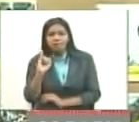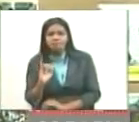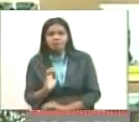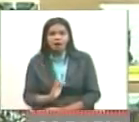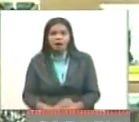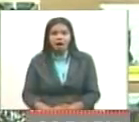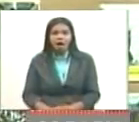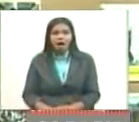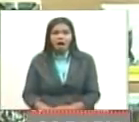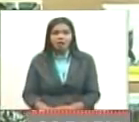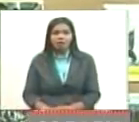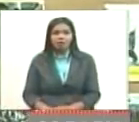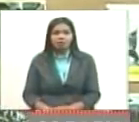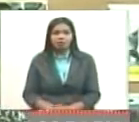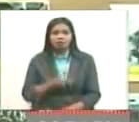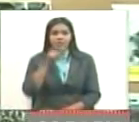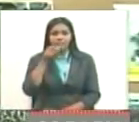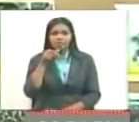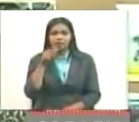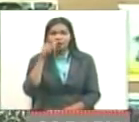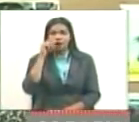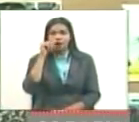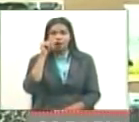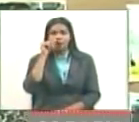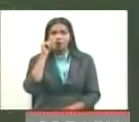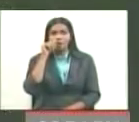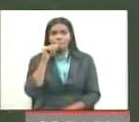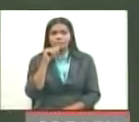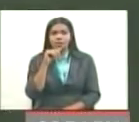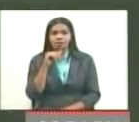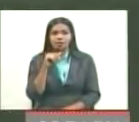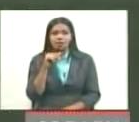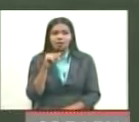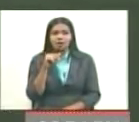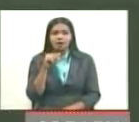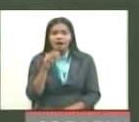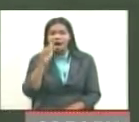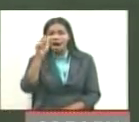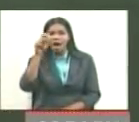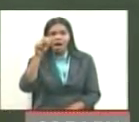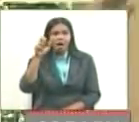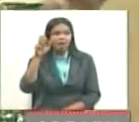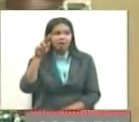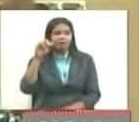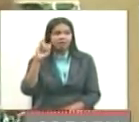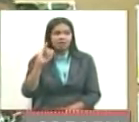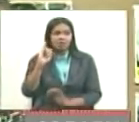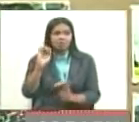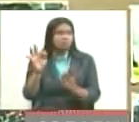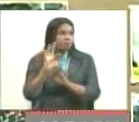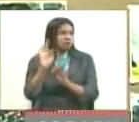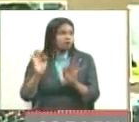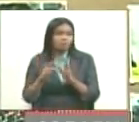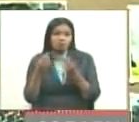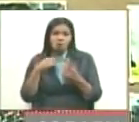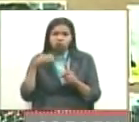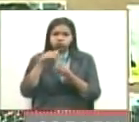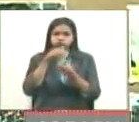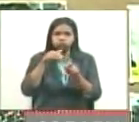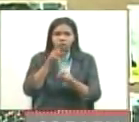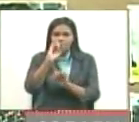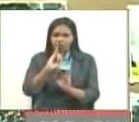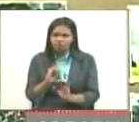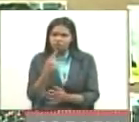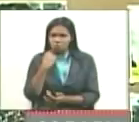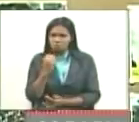y al piloto de dron Andrés Velázquez y dice que yo los estoy persiguiendo. ¿Yo los estoy persiguiendo?